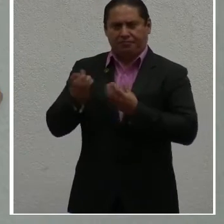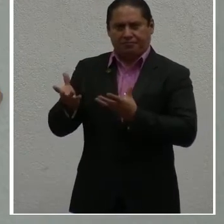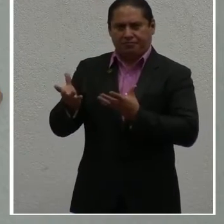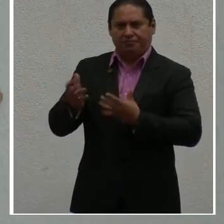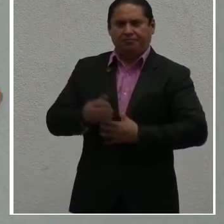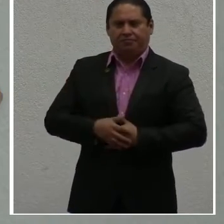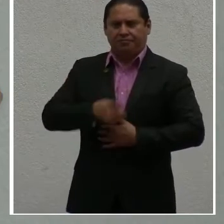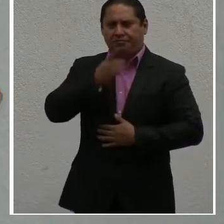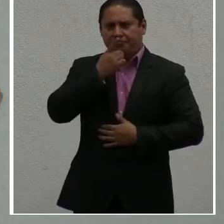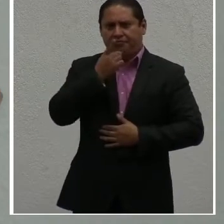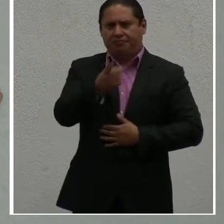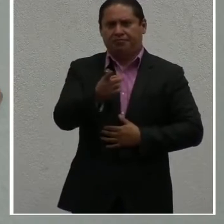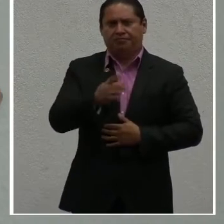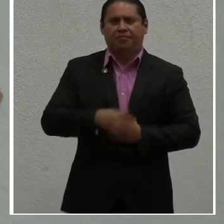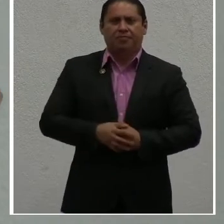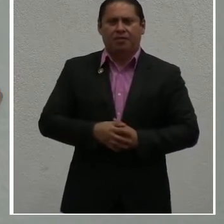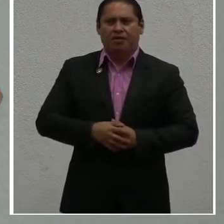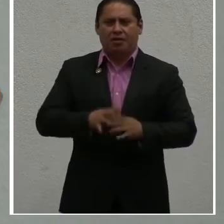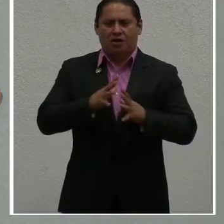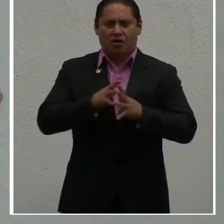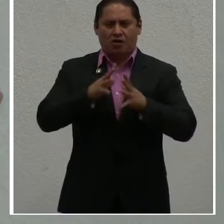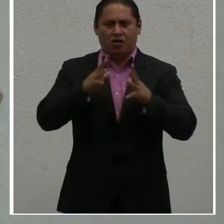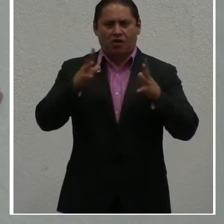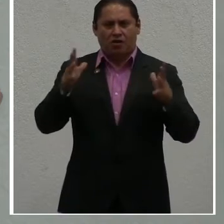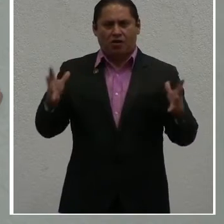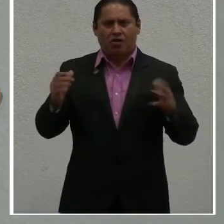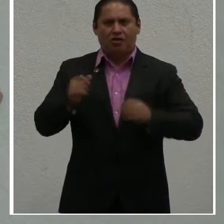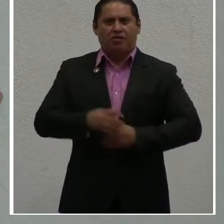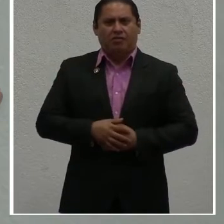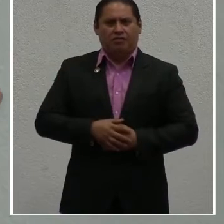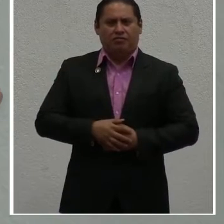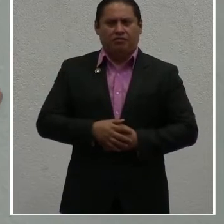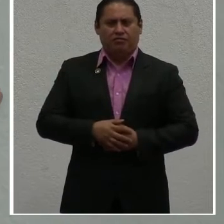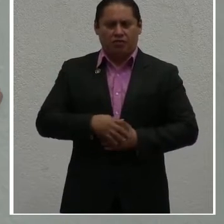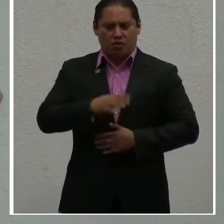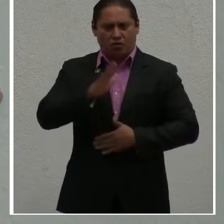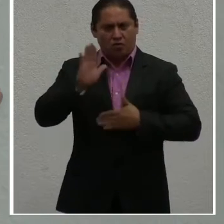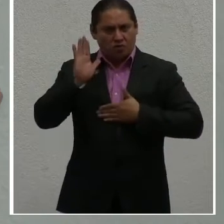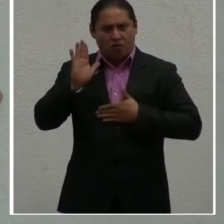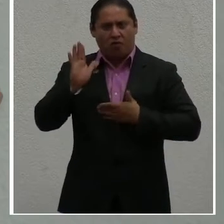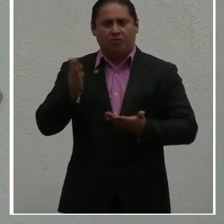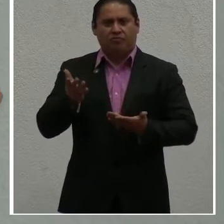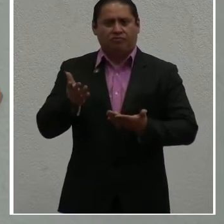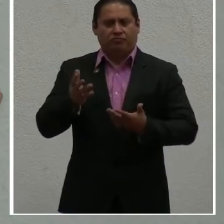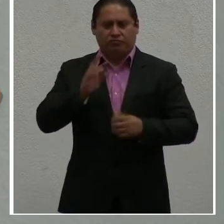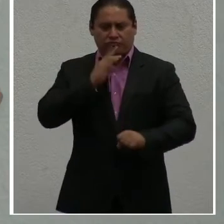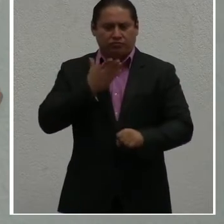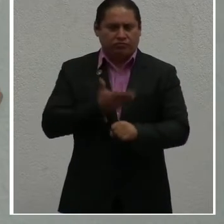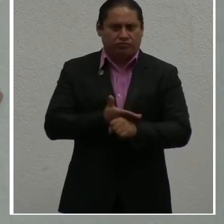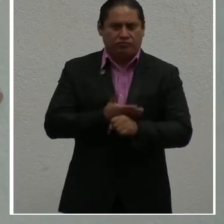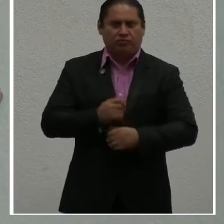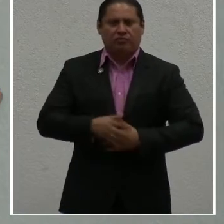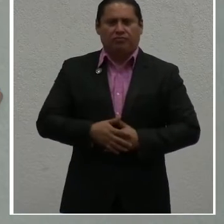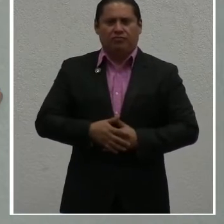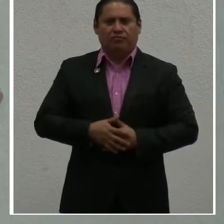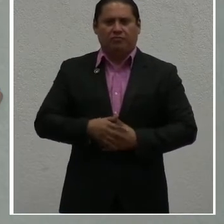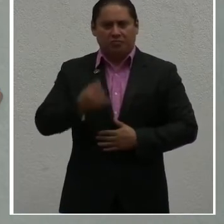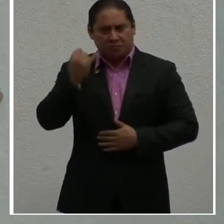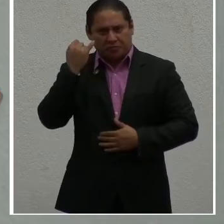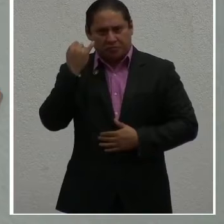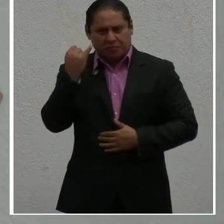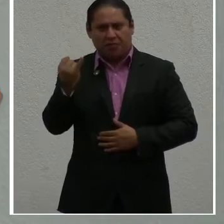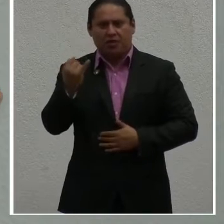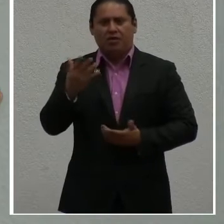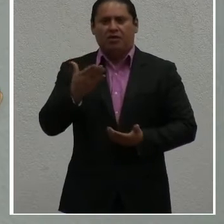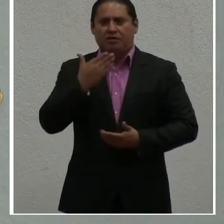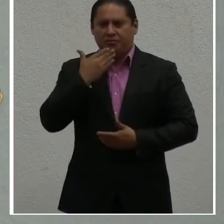Dicen que un gran poder conlleva un enorme compromiso y cuando se trata de emprender, los beneficios